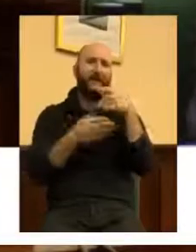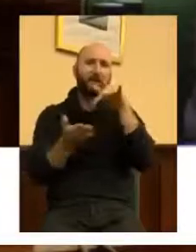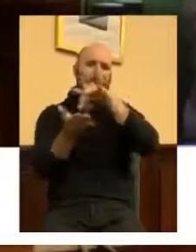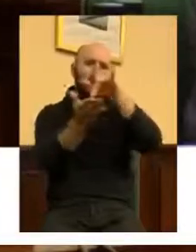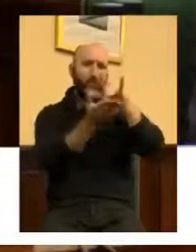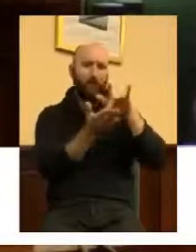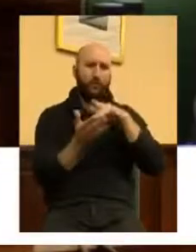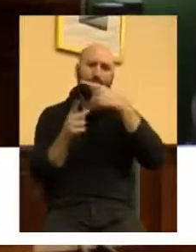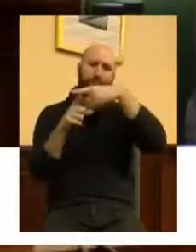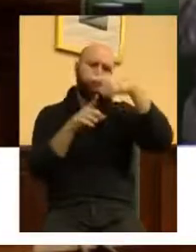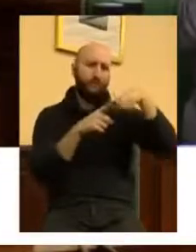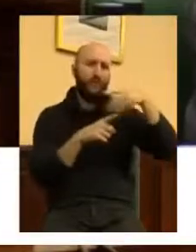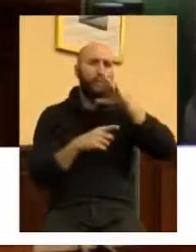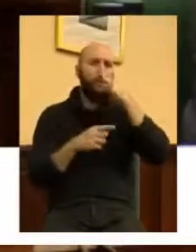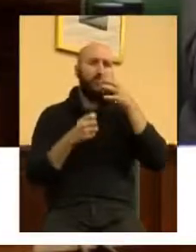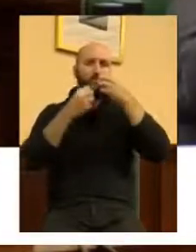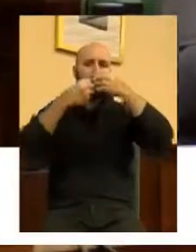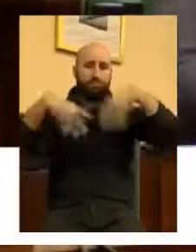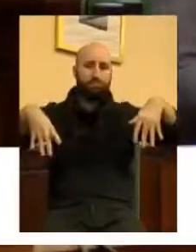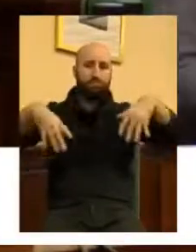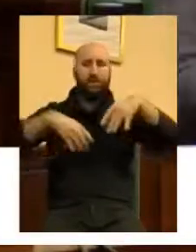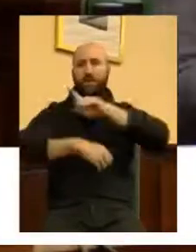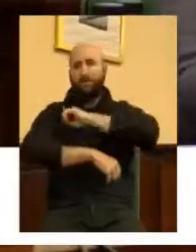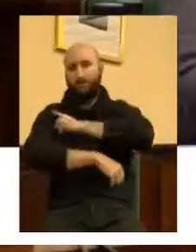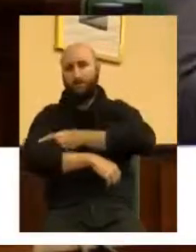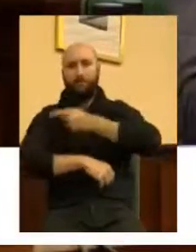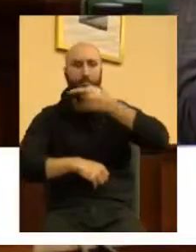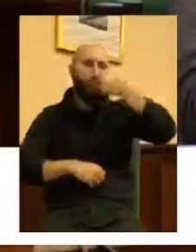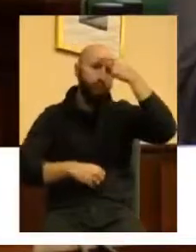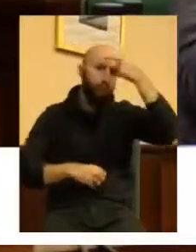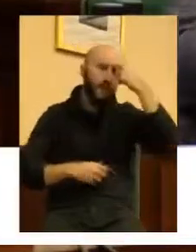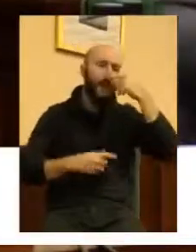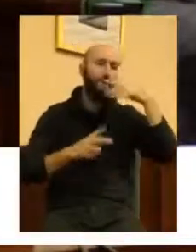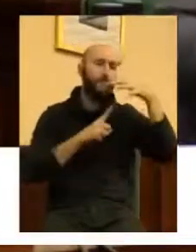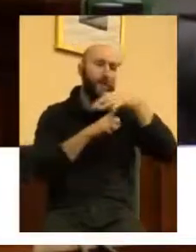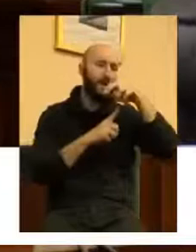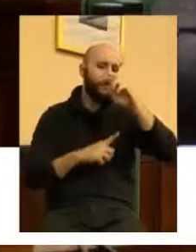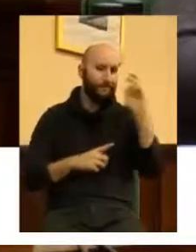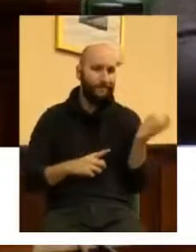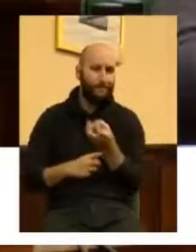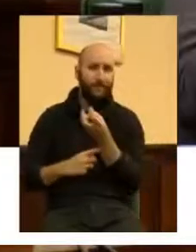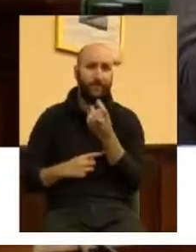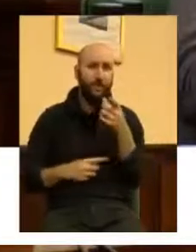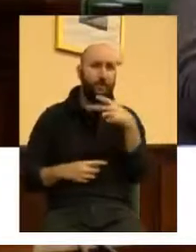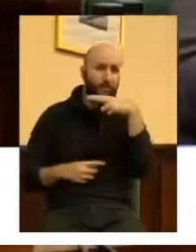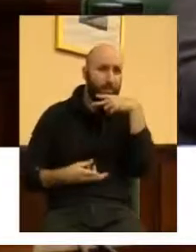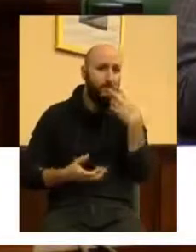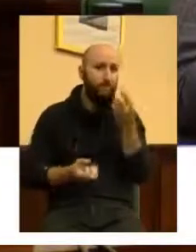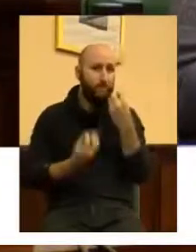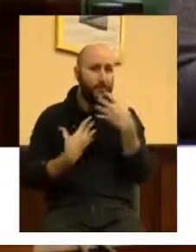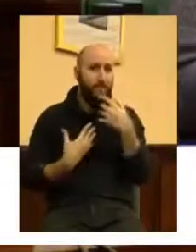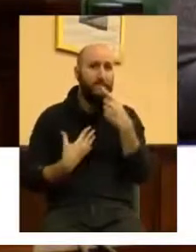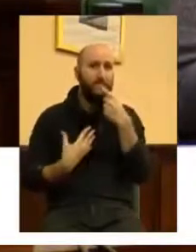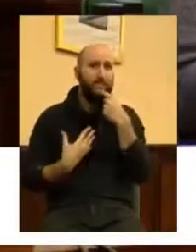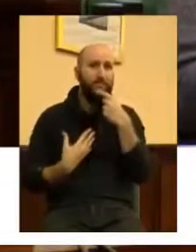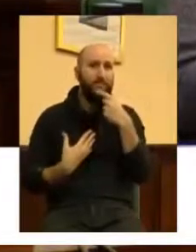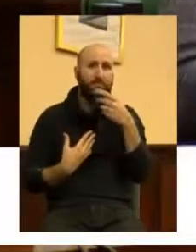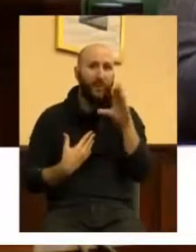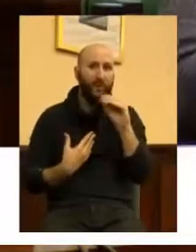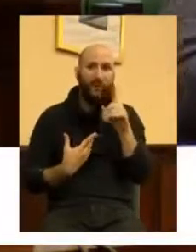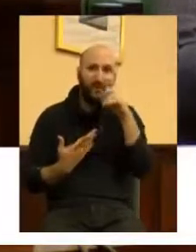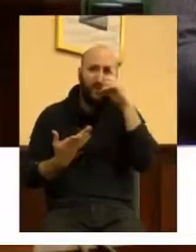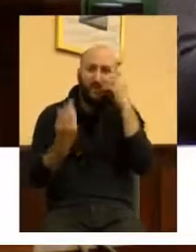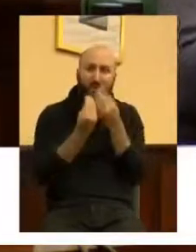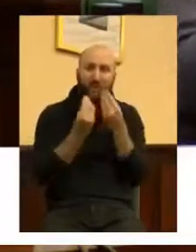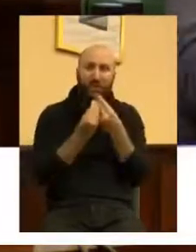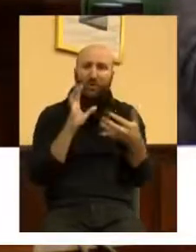actividades deportivas, culturales, relacionadas con los parques y demás. Y luego nos dice usted, que es que no lo he entendido, sinceramente, que